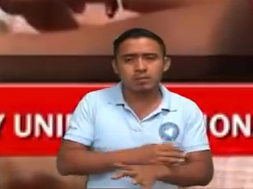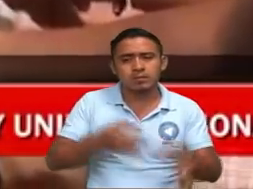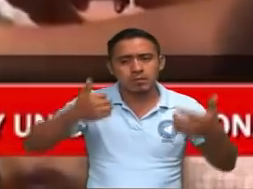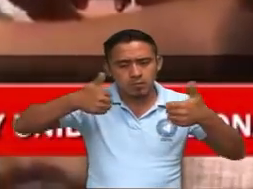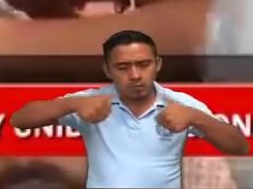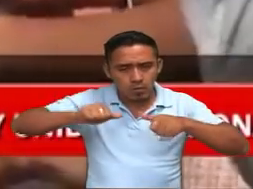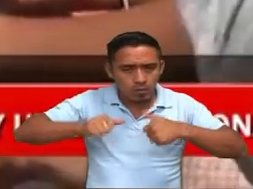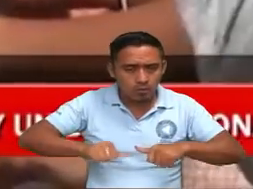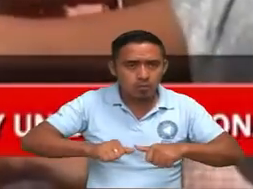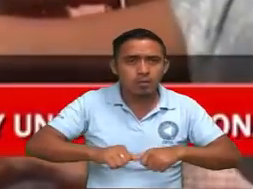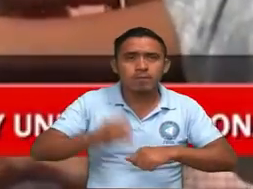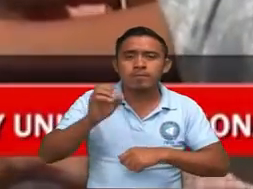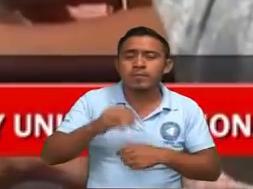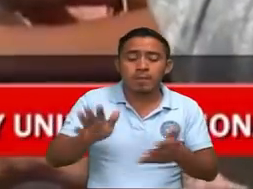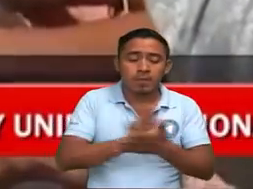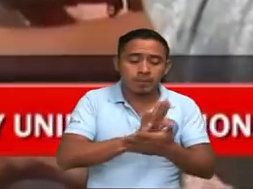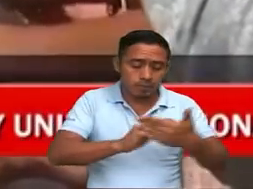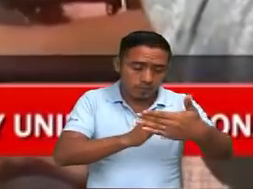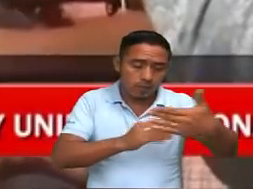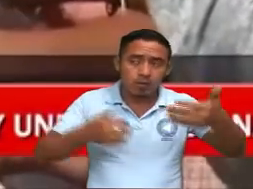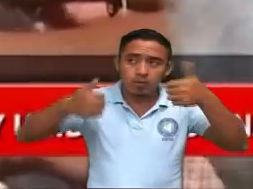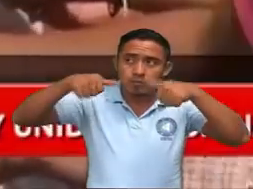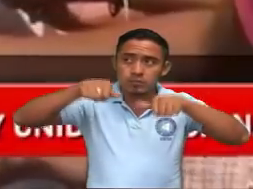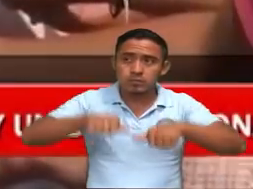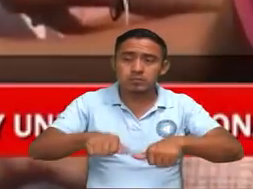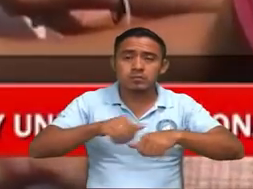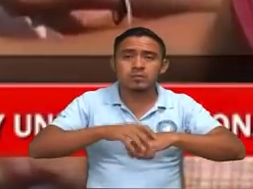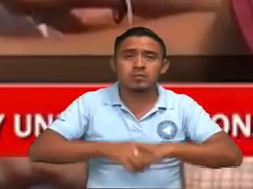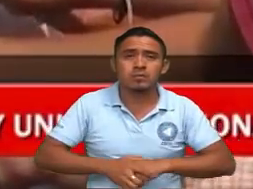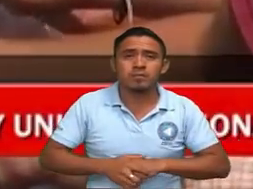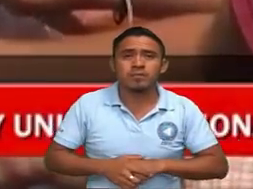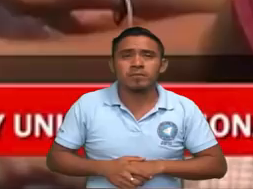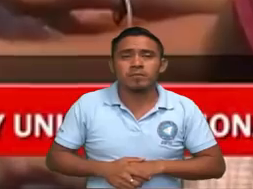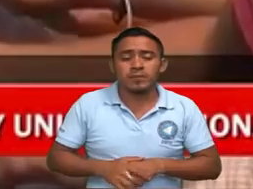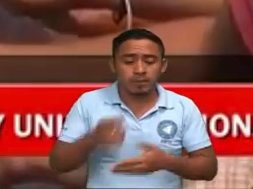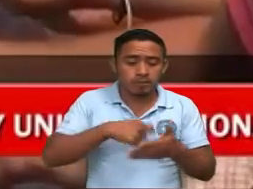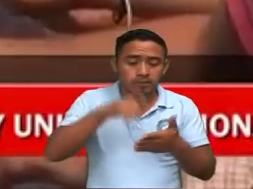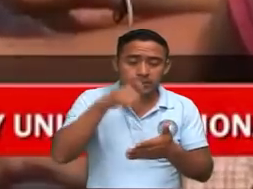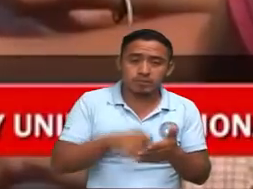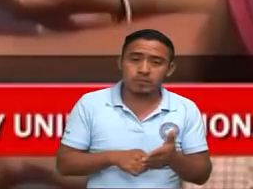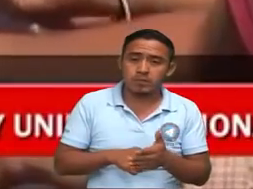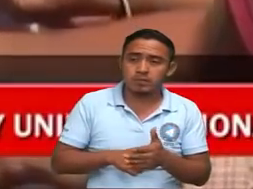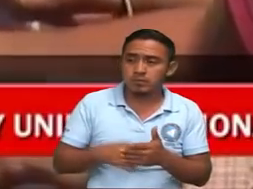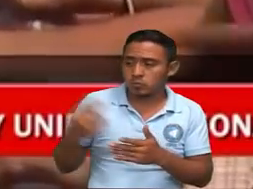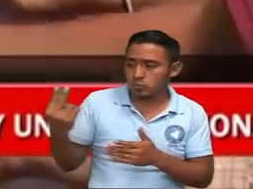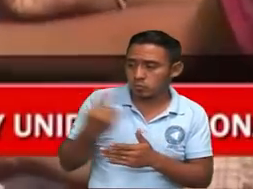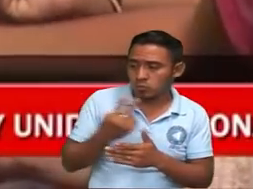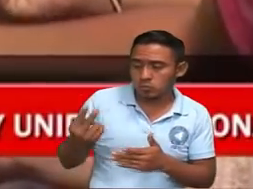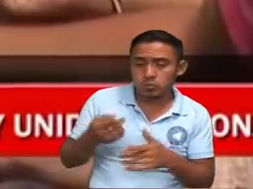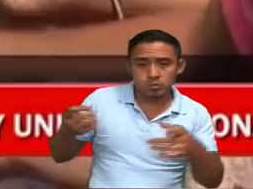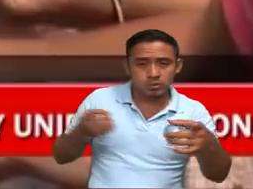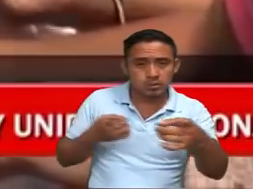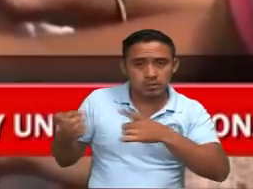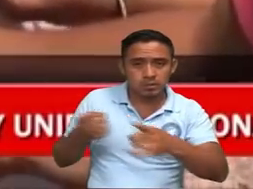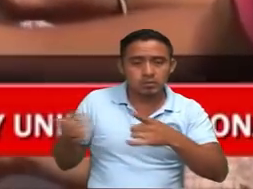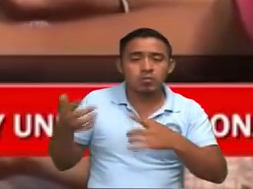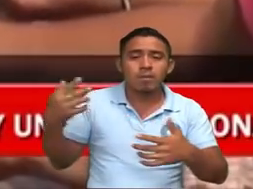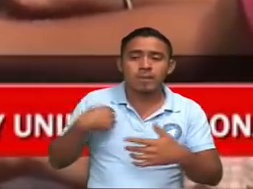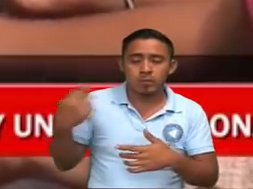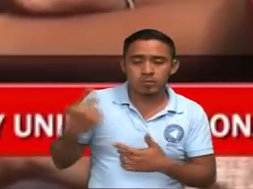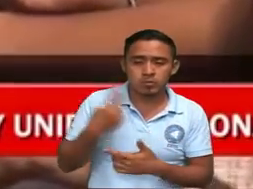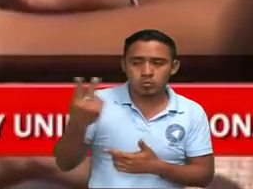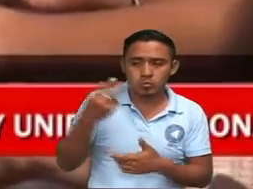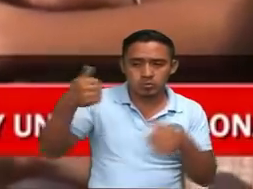acordado, la hoja de ruta consensuada y firmada entre la otra delegación y la nuestra, en